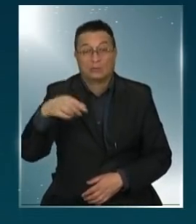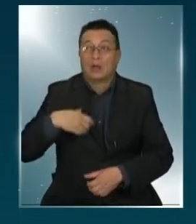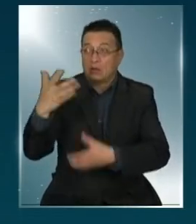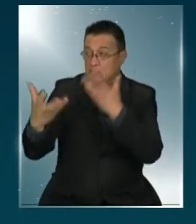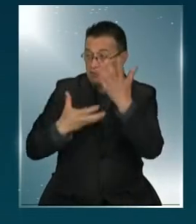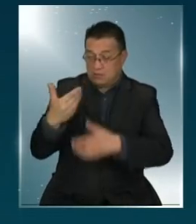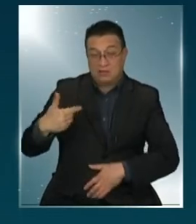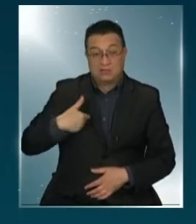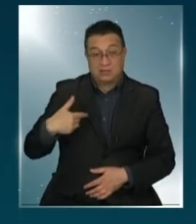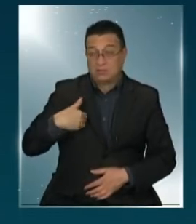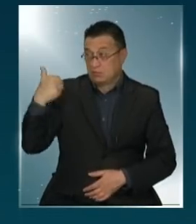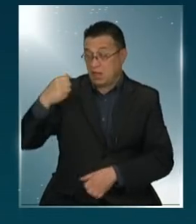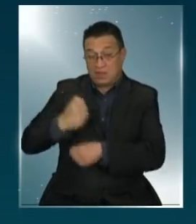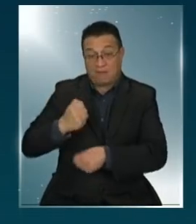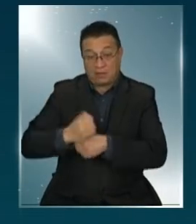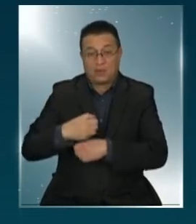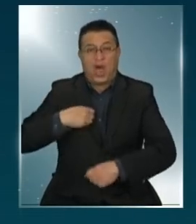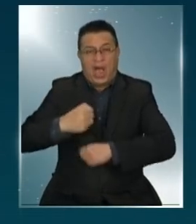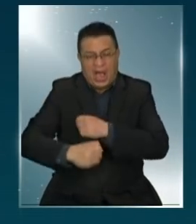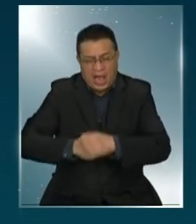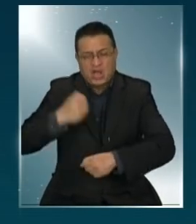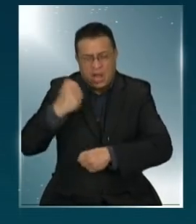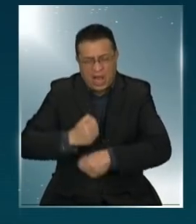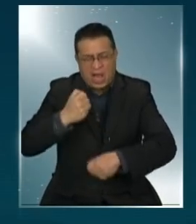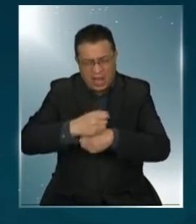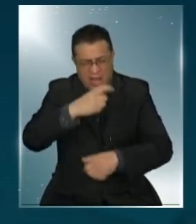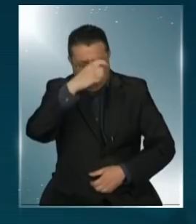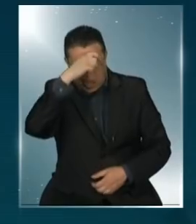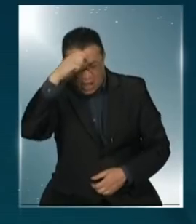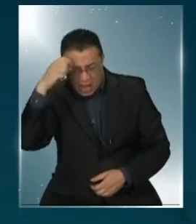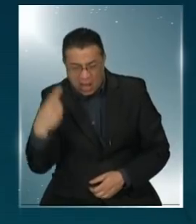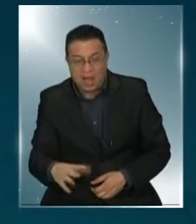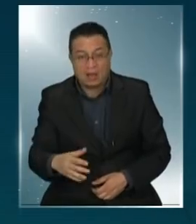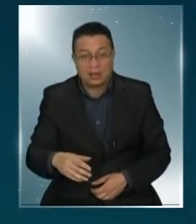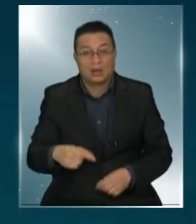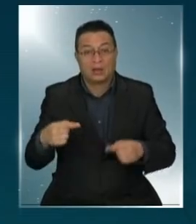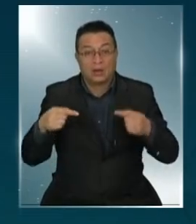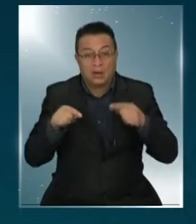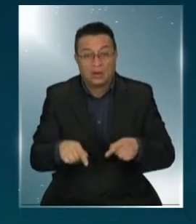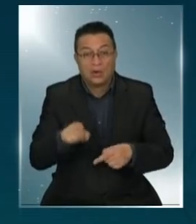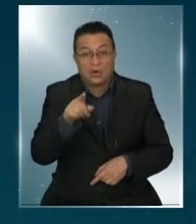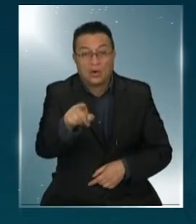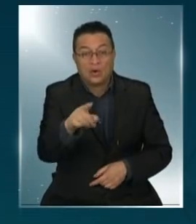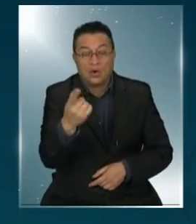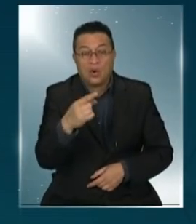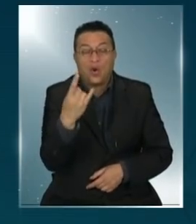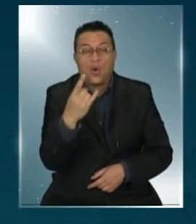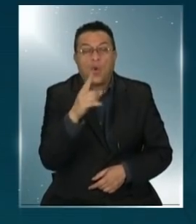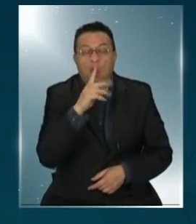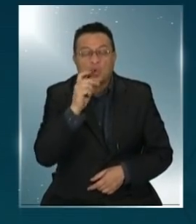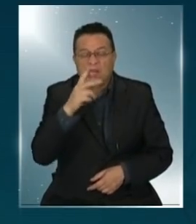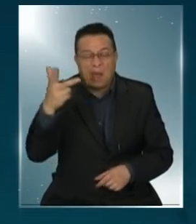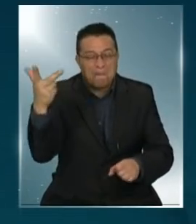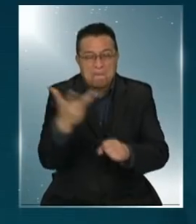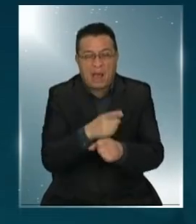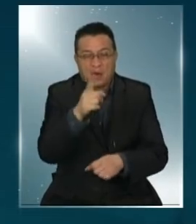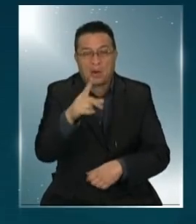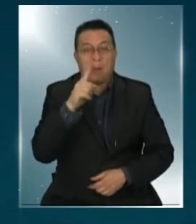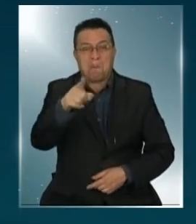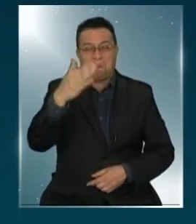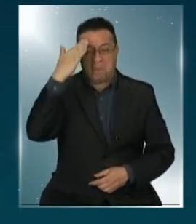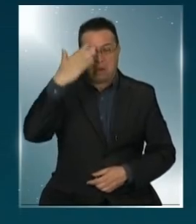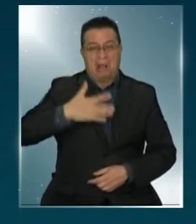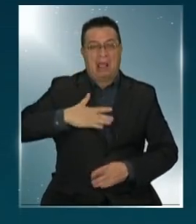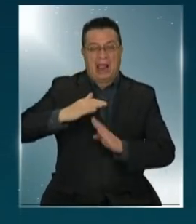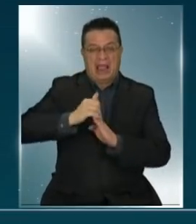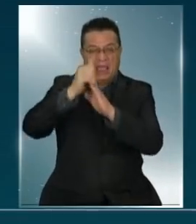laboral. Años de trabajo y sacrificio. Soy un cutrinuque y malhechao. Te crees líder y